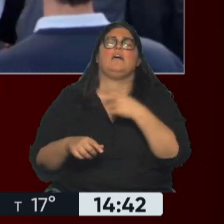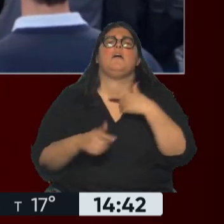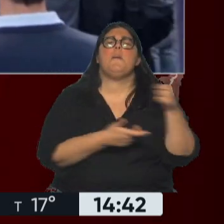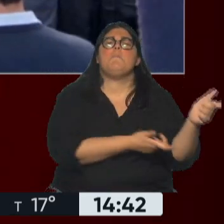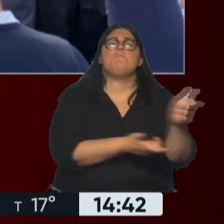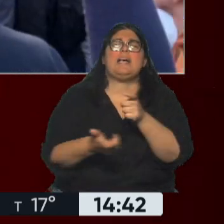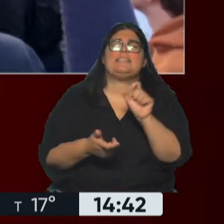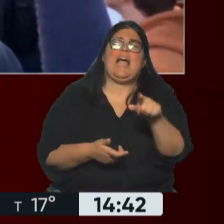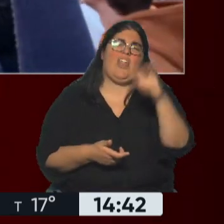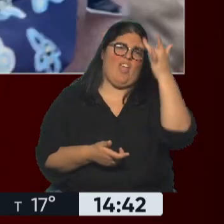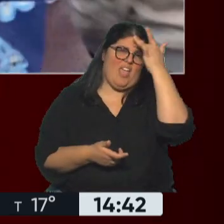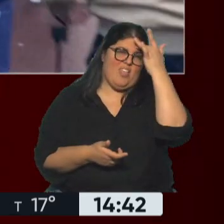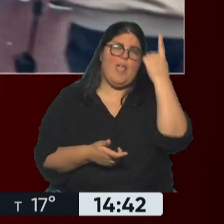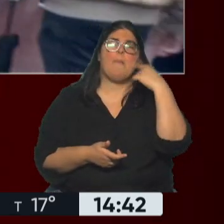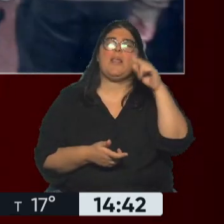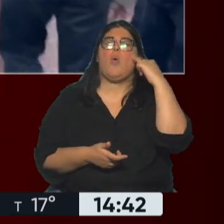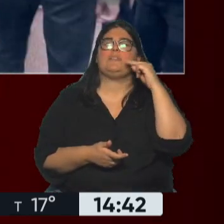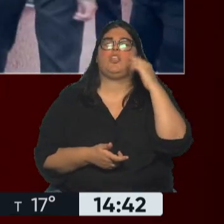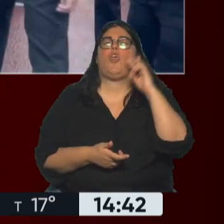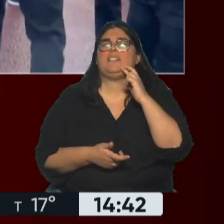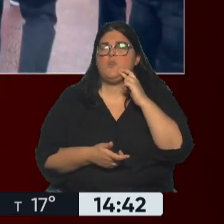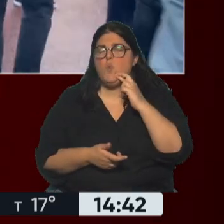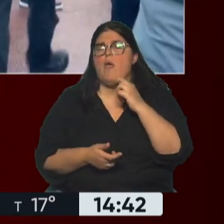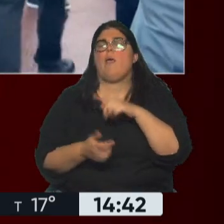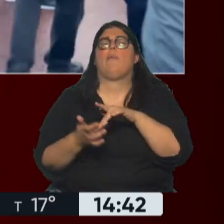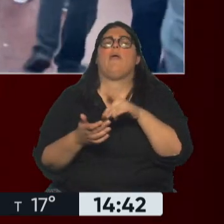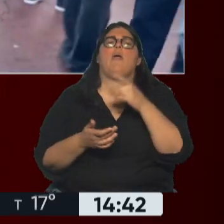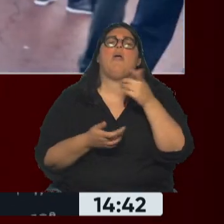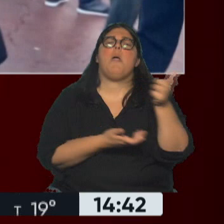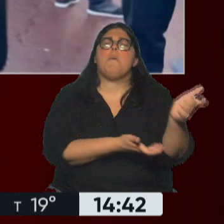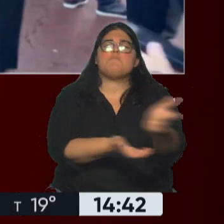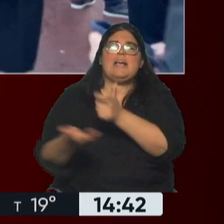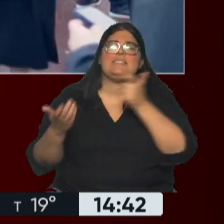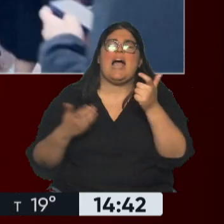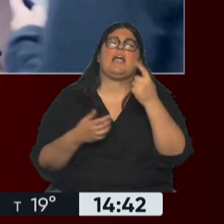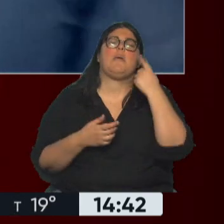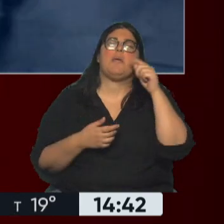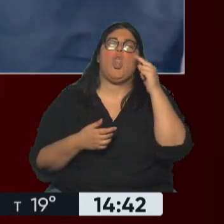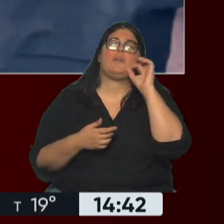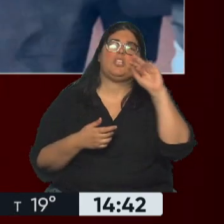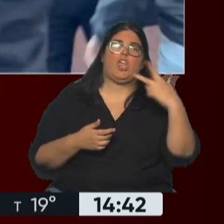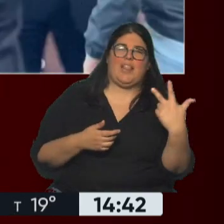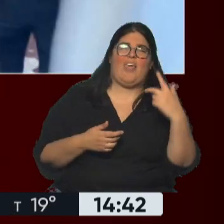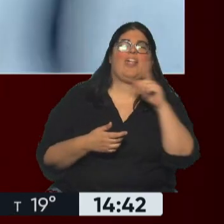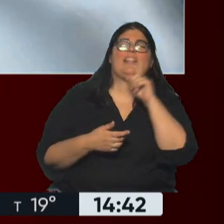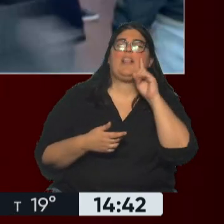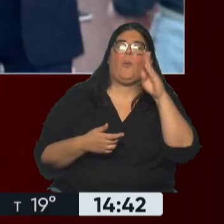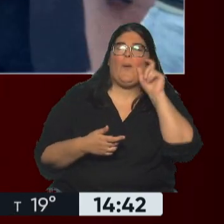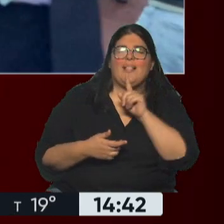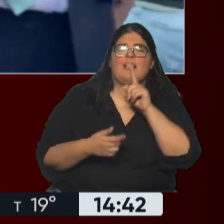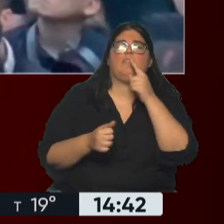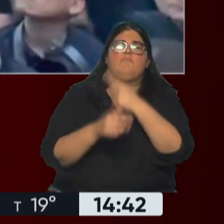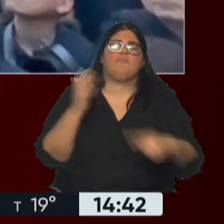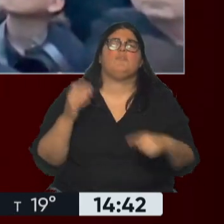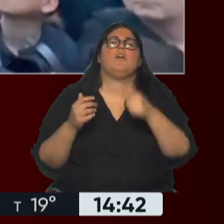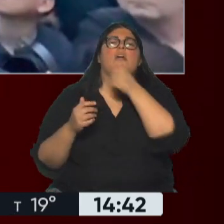en India en 1919, la masacre de tibetanos en 1903. Bueno, la trata transatlántica de esclavos,